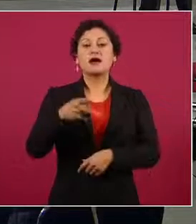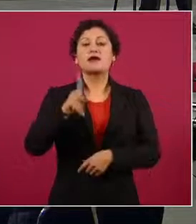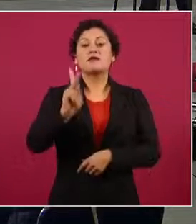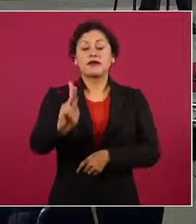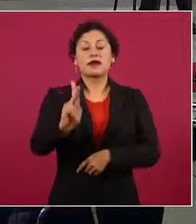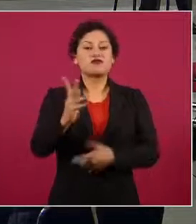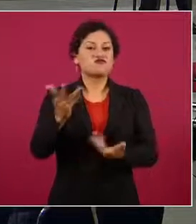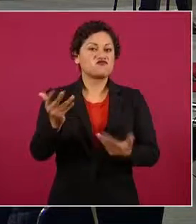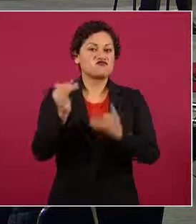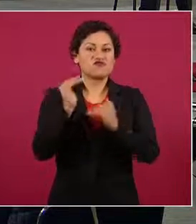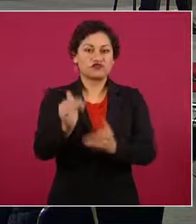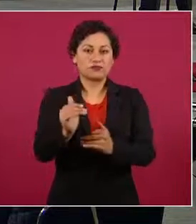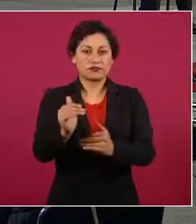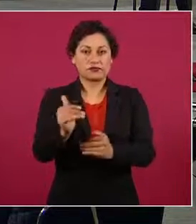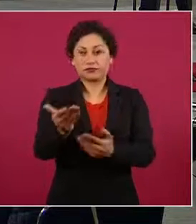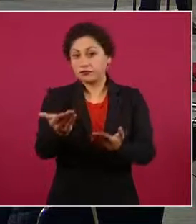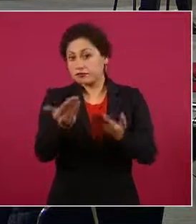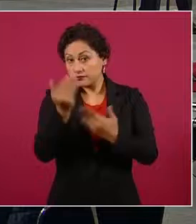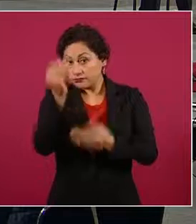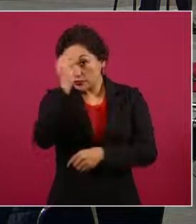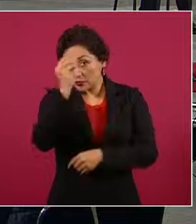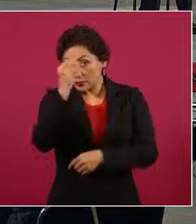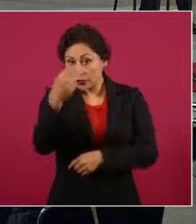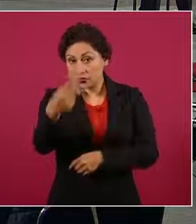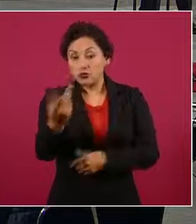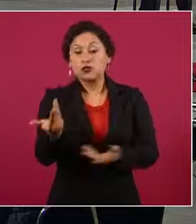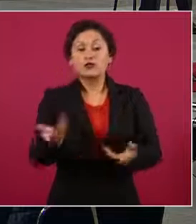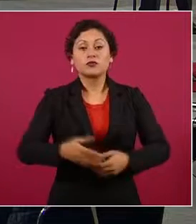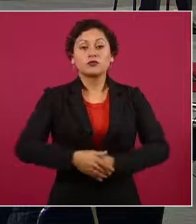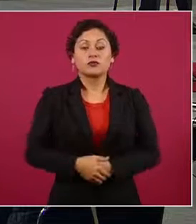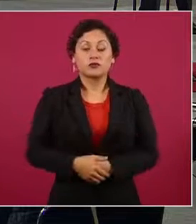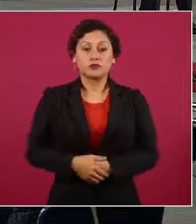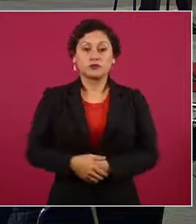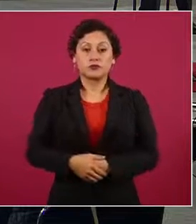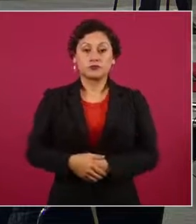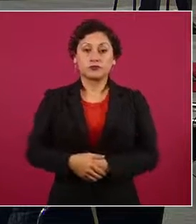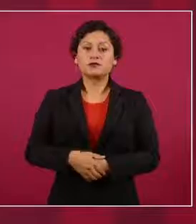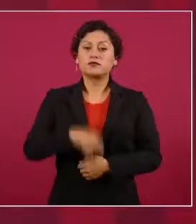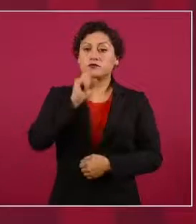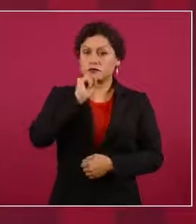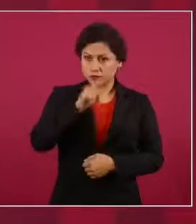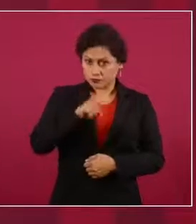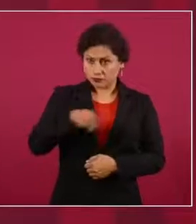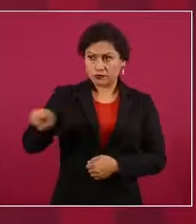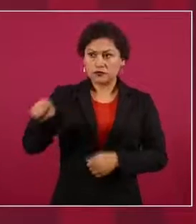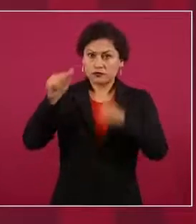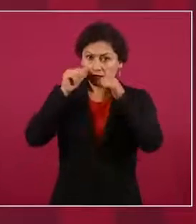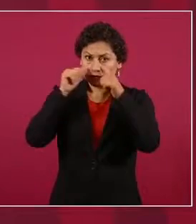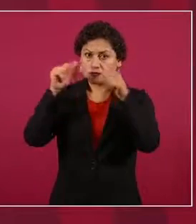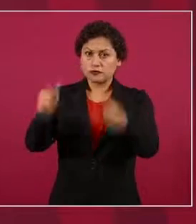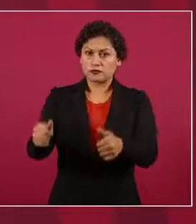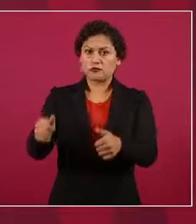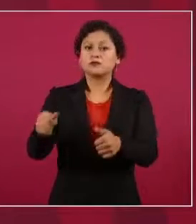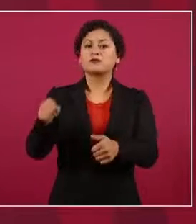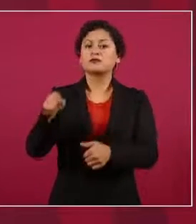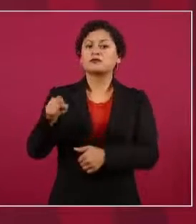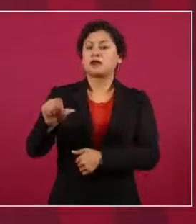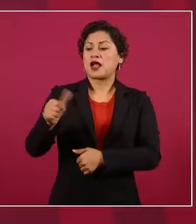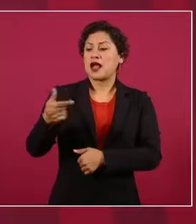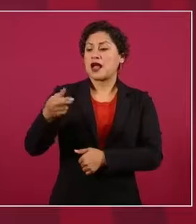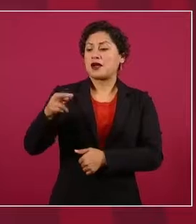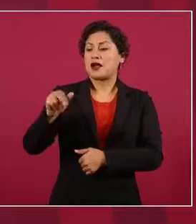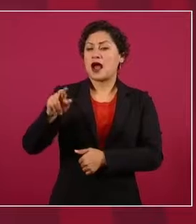Entonces, muy bien. ¿Qué opinión le podríamos dar a eso? Sí, que también se ha atendido por el Procurador Agrario.